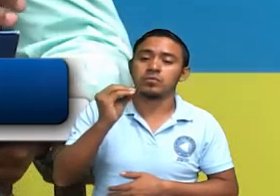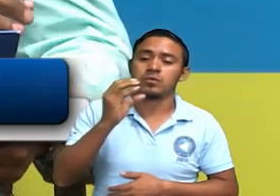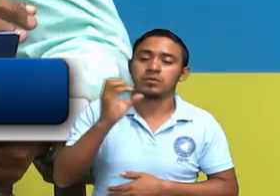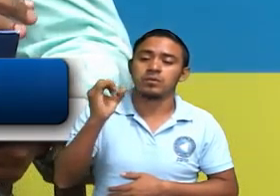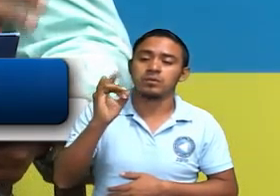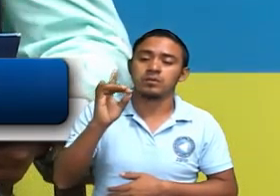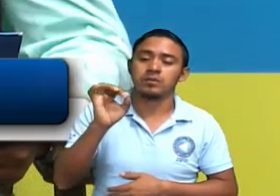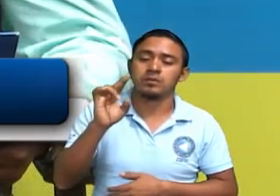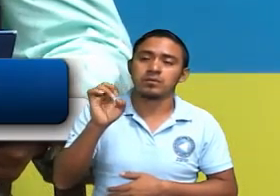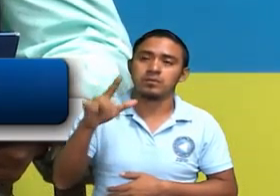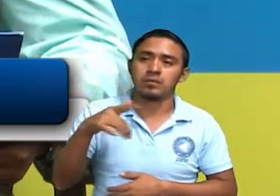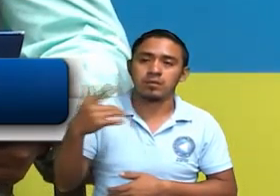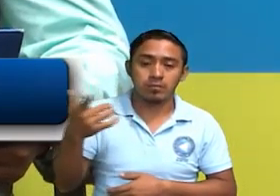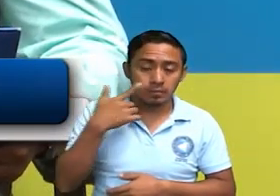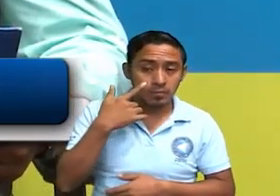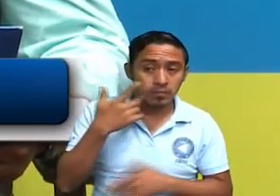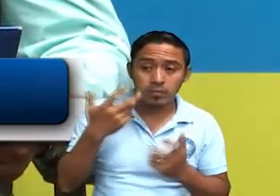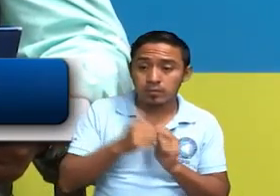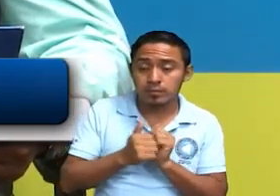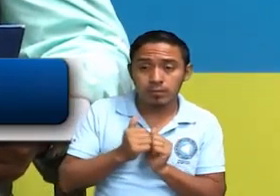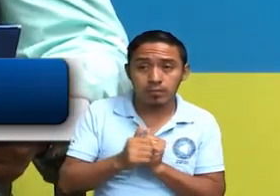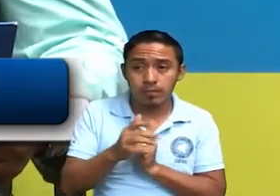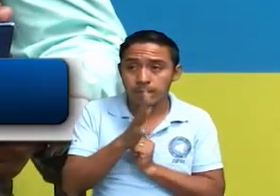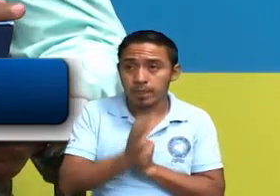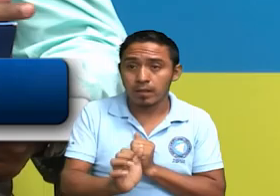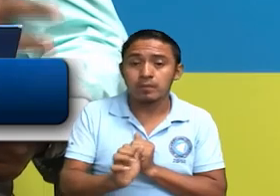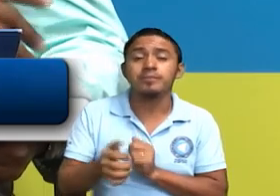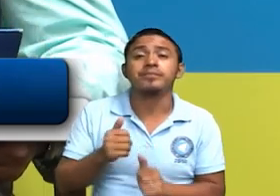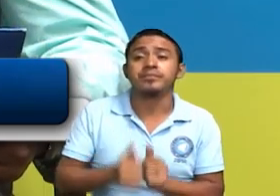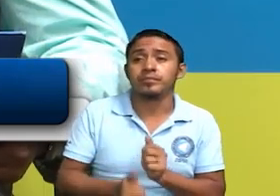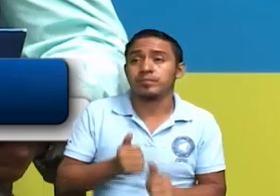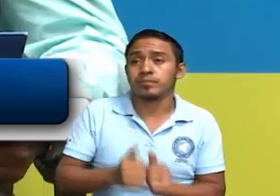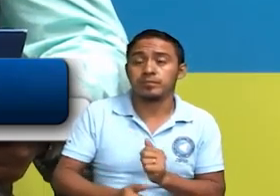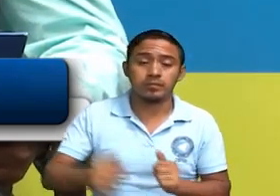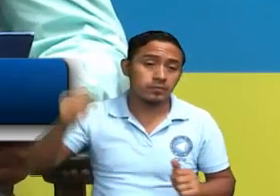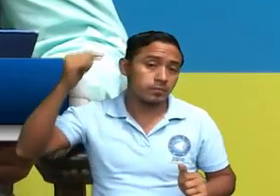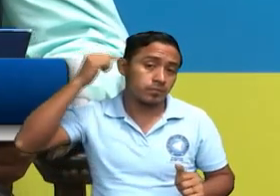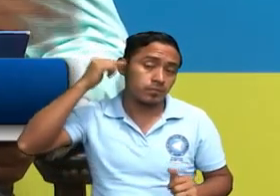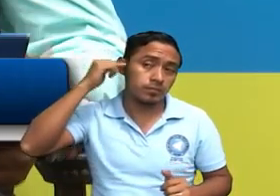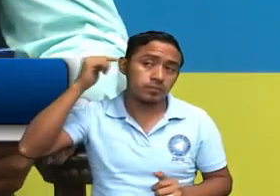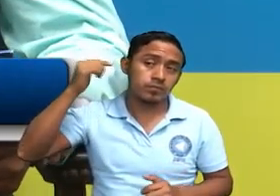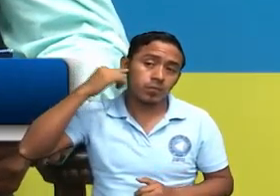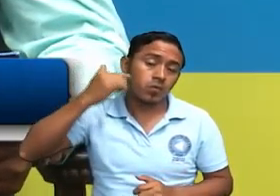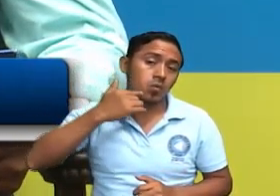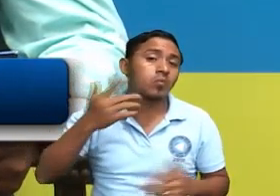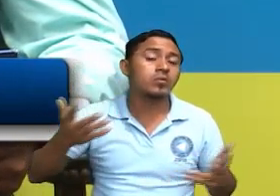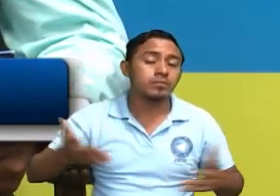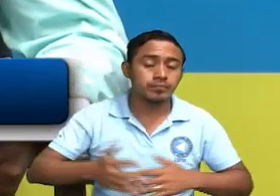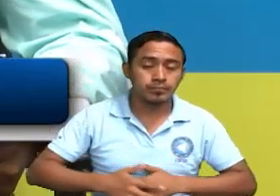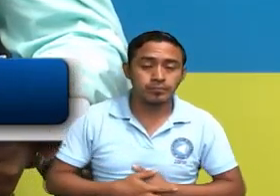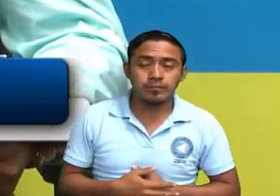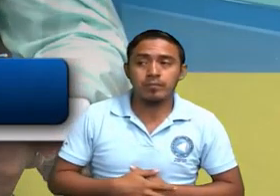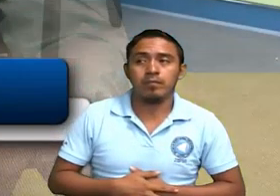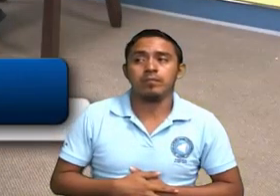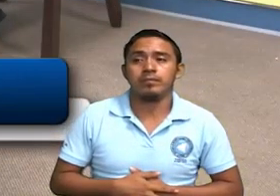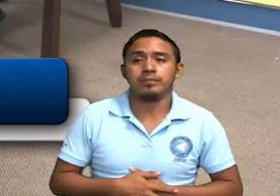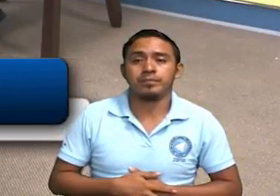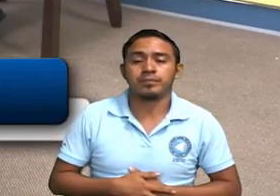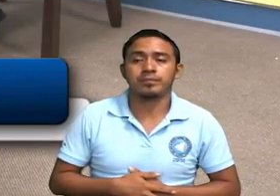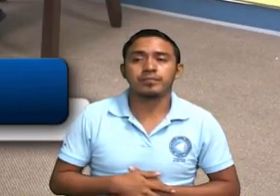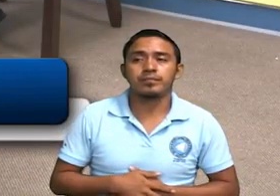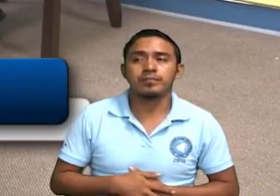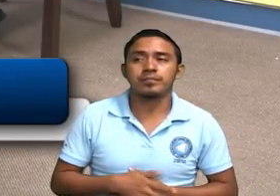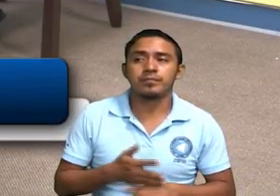para descartar cualquier problema que los niños puedan tener por sordera. Sí, es decir, como